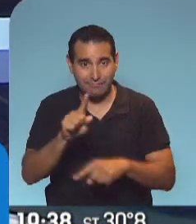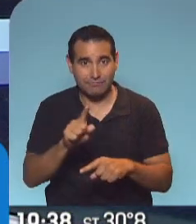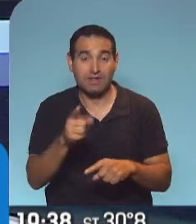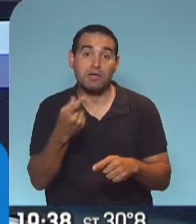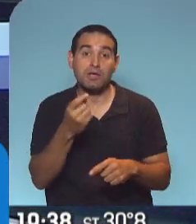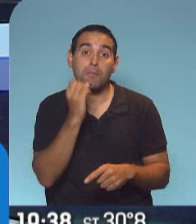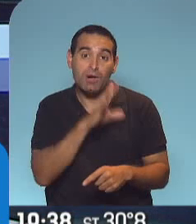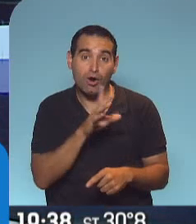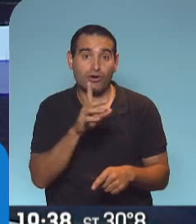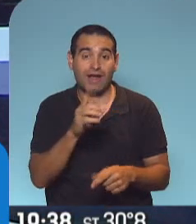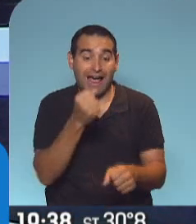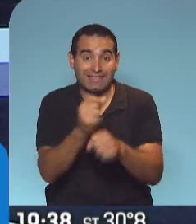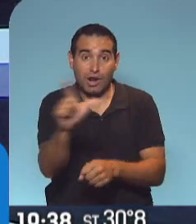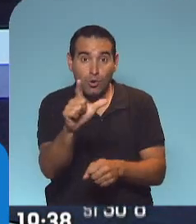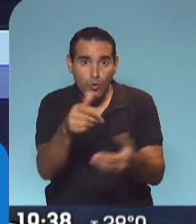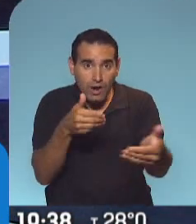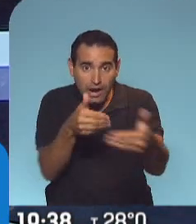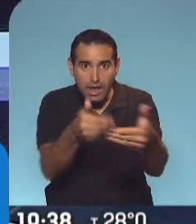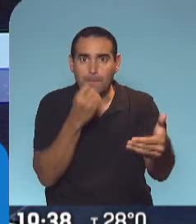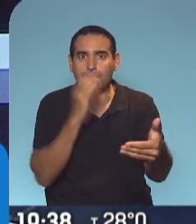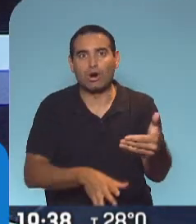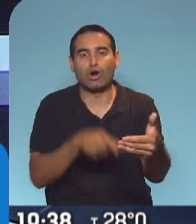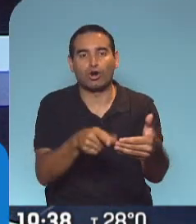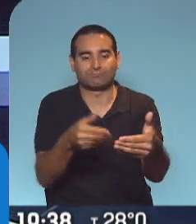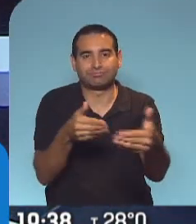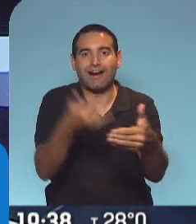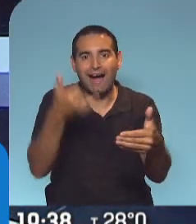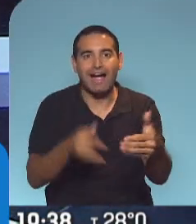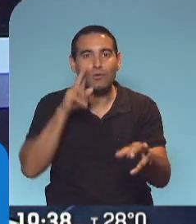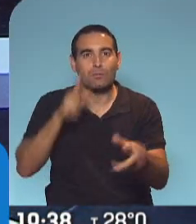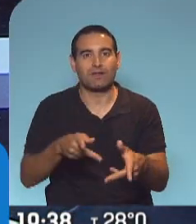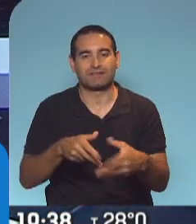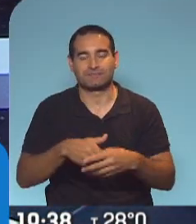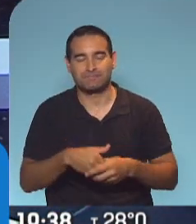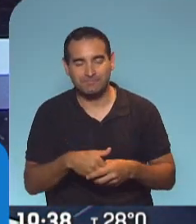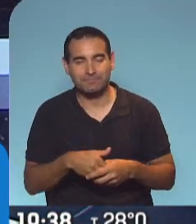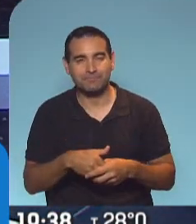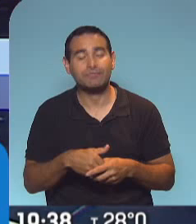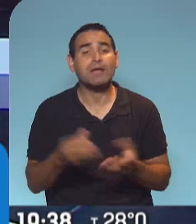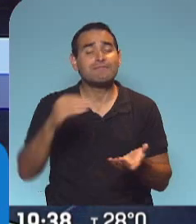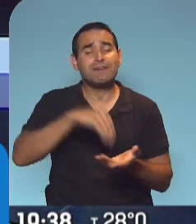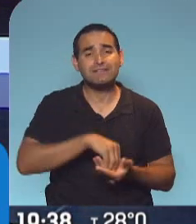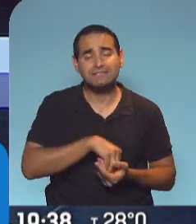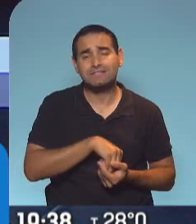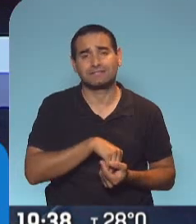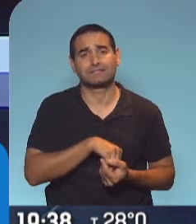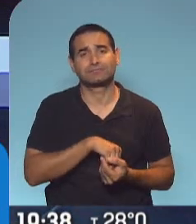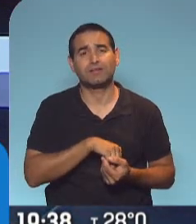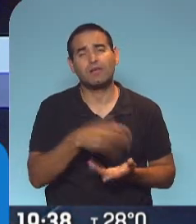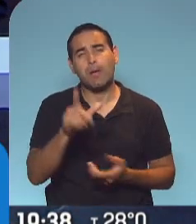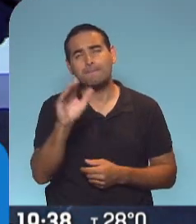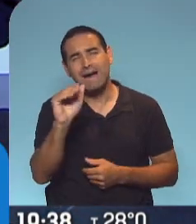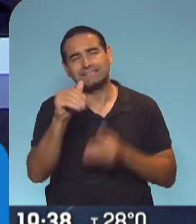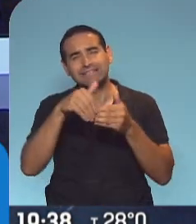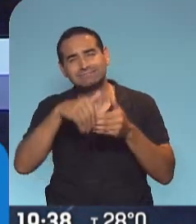de hasta el lunes, mejor, porque tenemos ahí la operación asegurada. Más allá a partir del martes